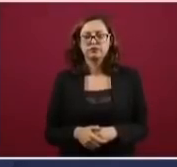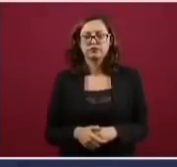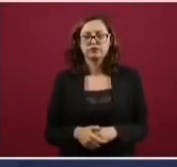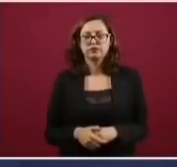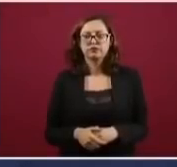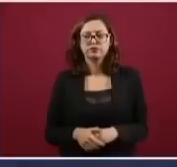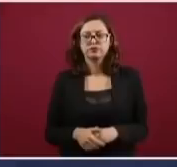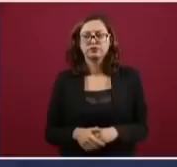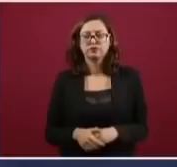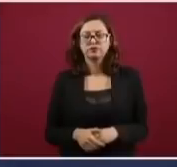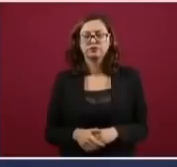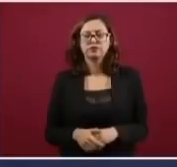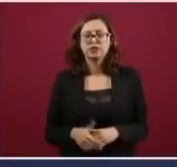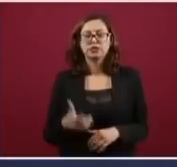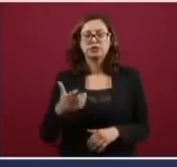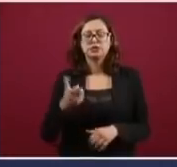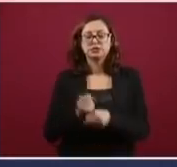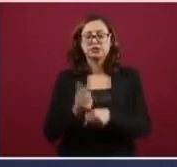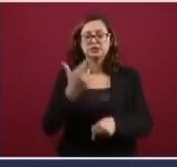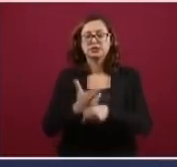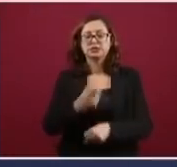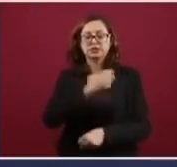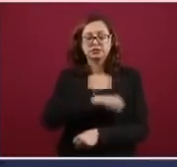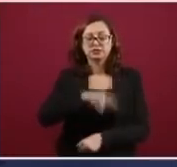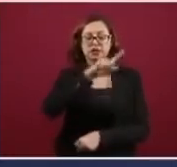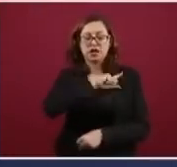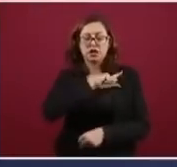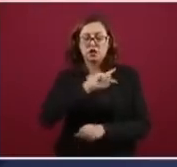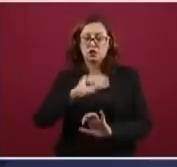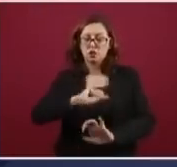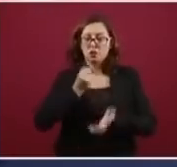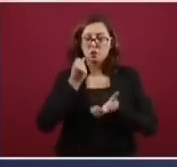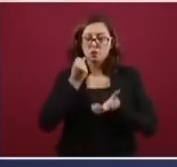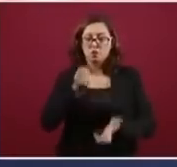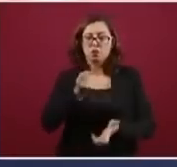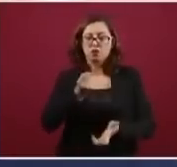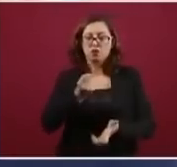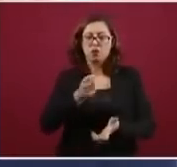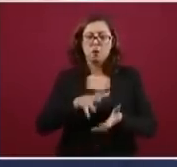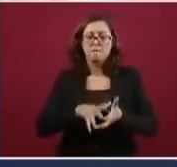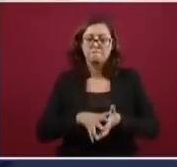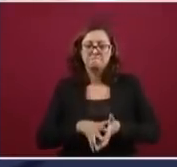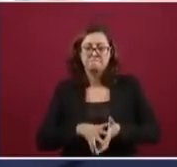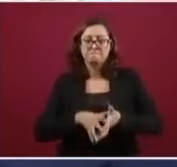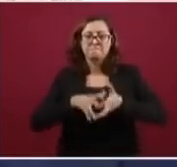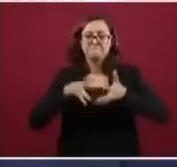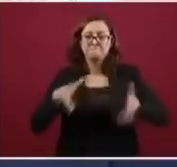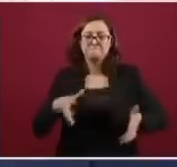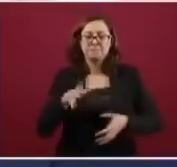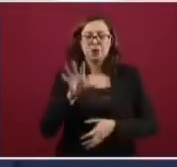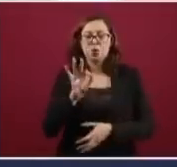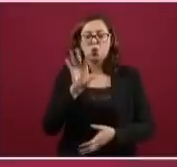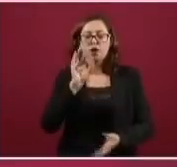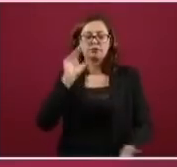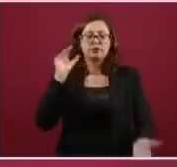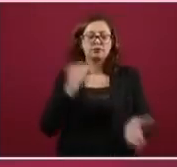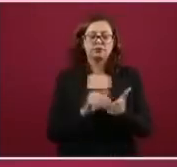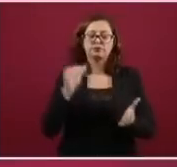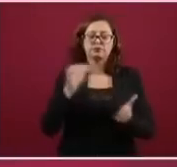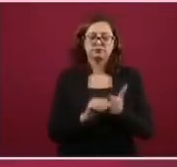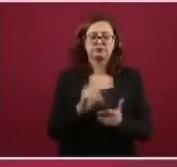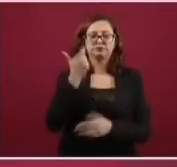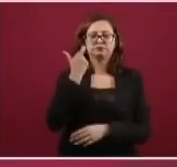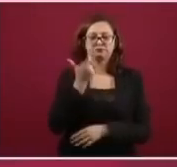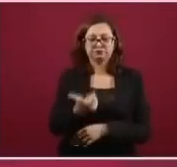para la secretaría de salud para el sector salud aumenta 40 mil millones de